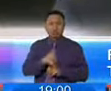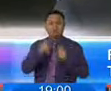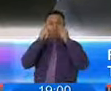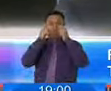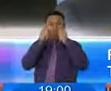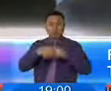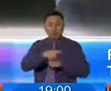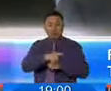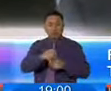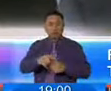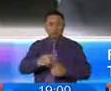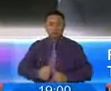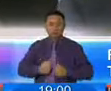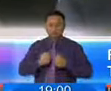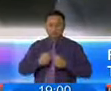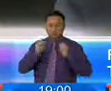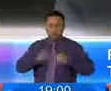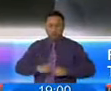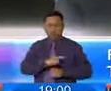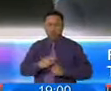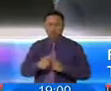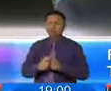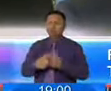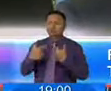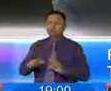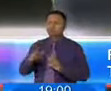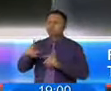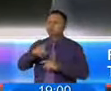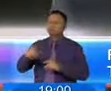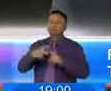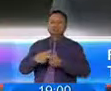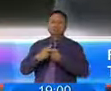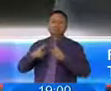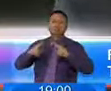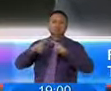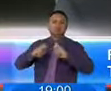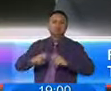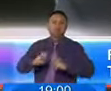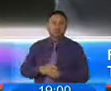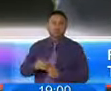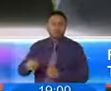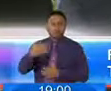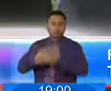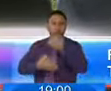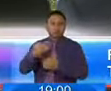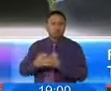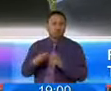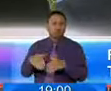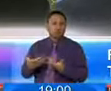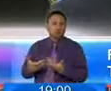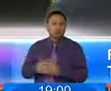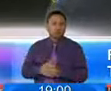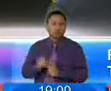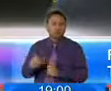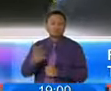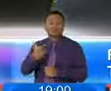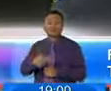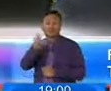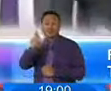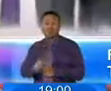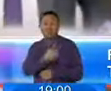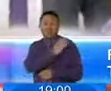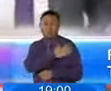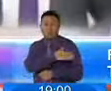fiscal que tuvo el valor para pedir actos urgentes para que se investigue la injerencia en la función judicial y el tráfico de influencias que ha